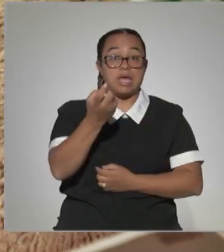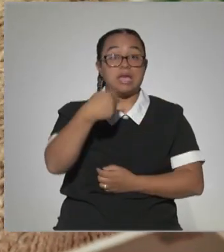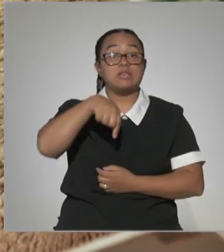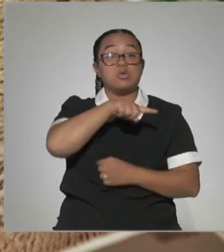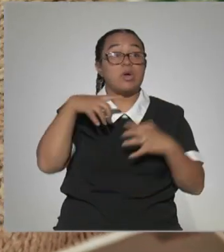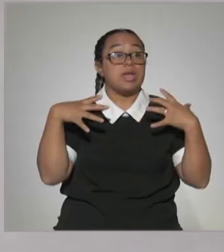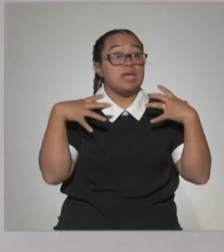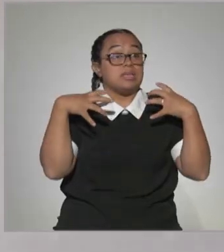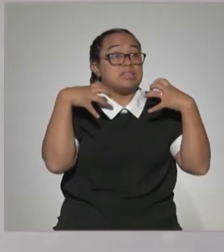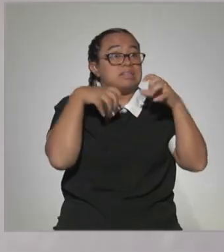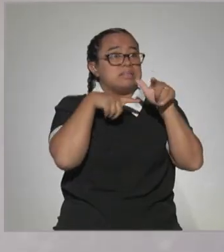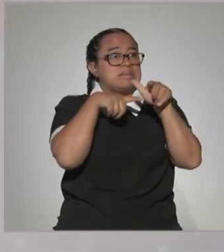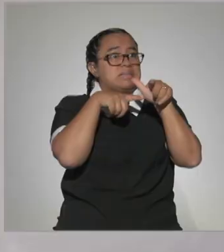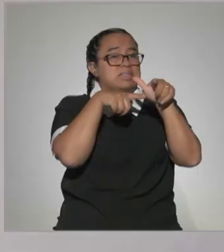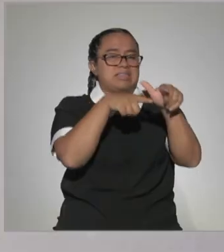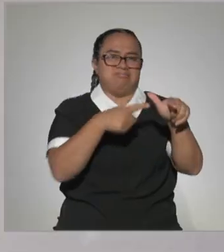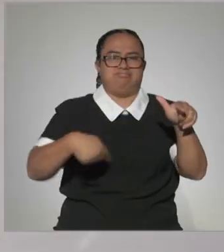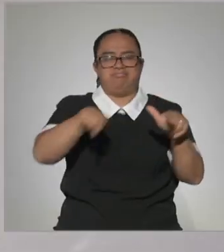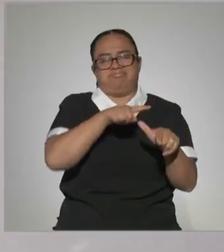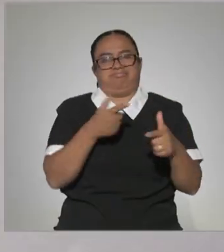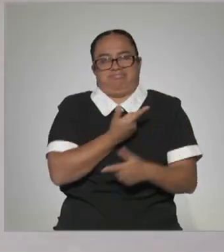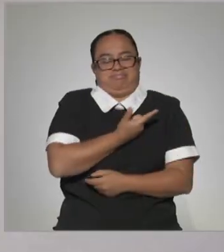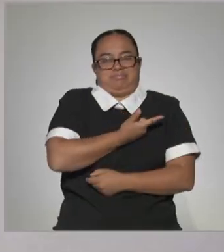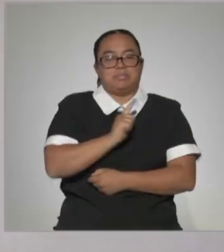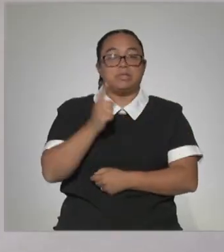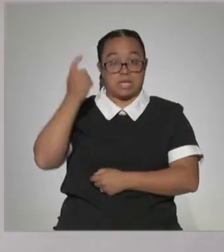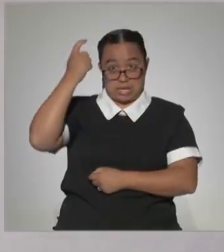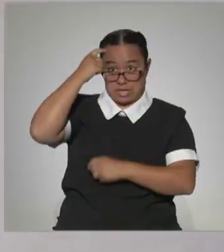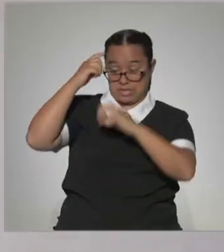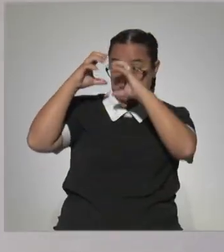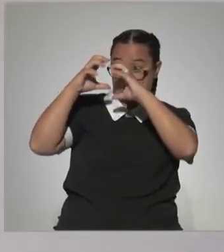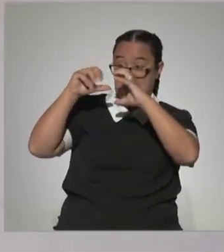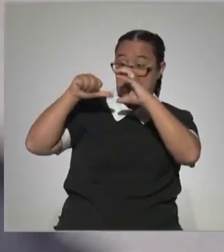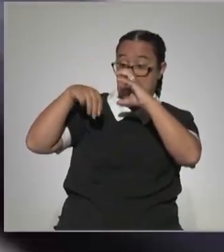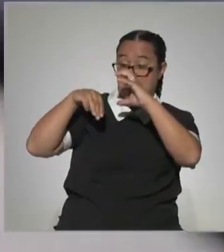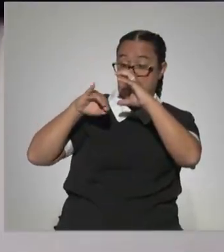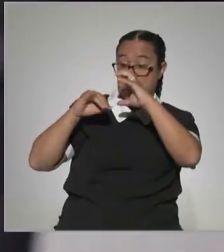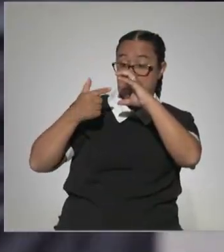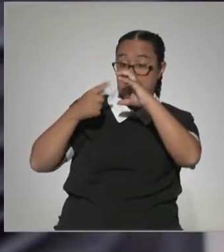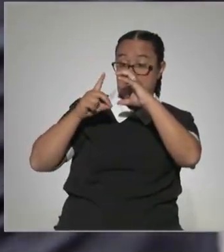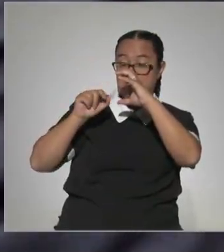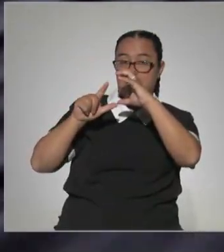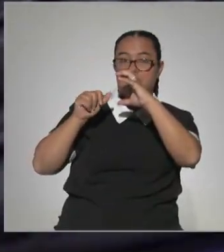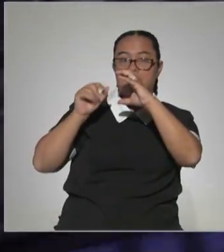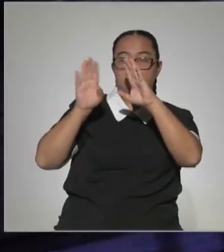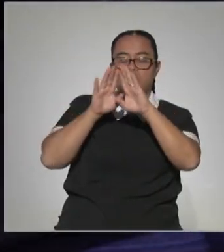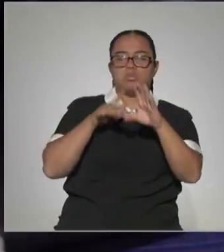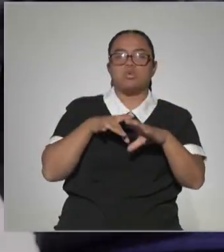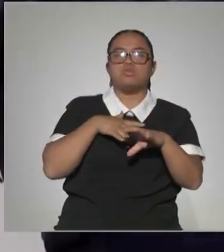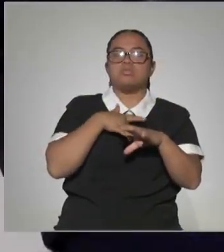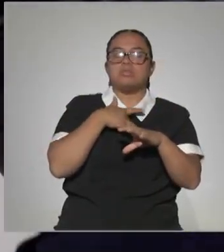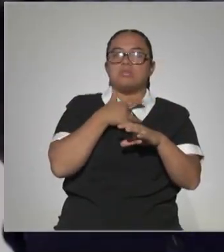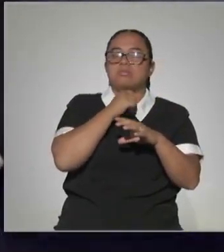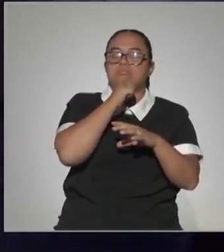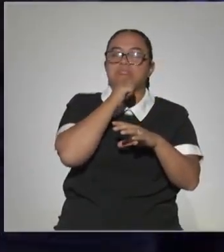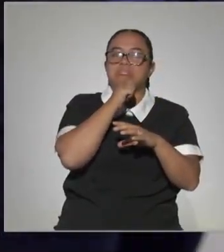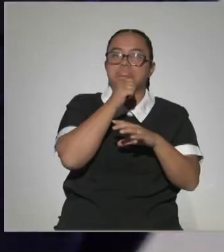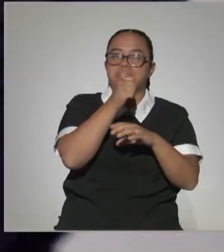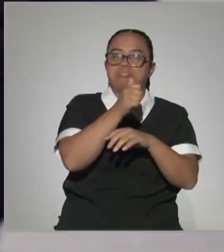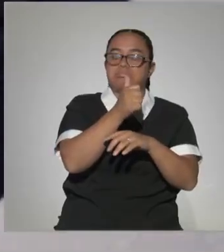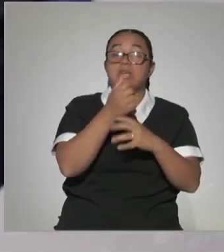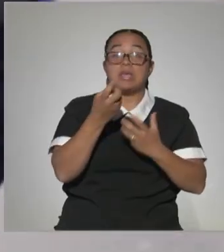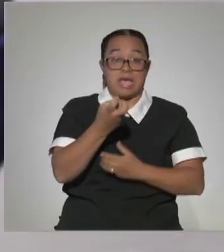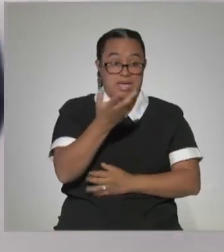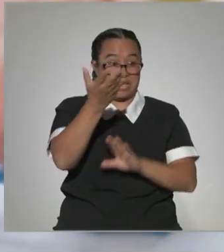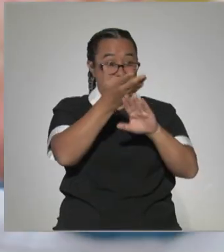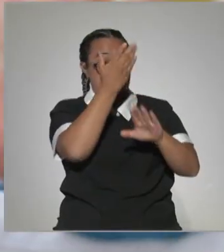estrés continuada. La amígdala a nivel cerebral empieza a sensibilizarse y como antes reaccionaba ante una